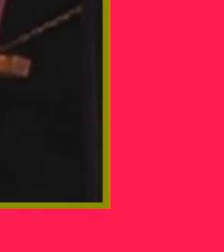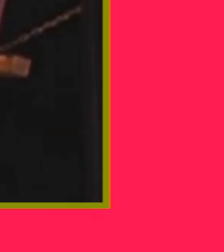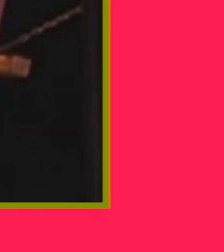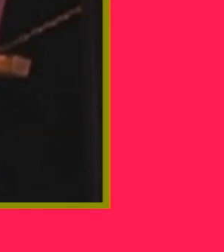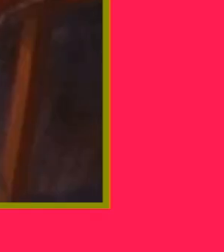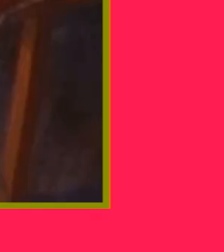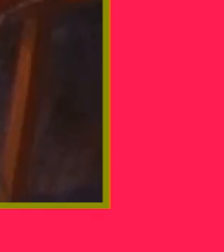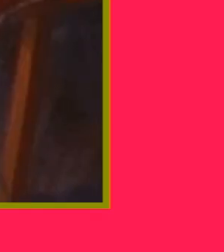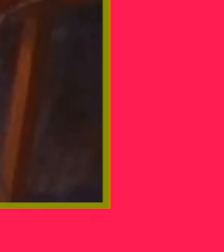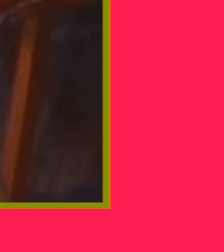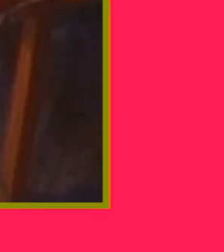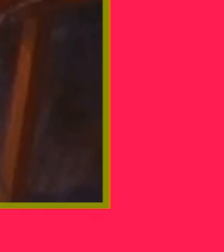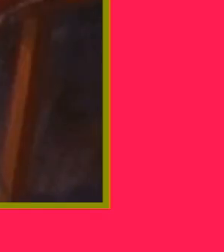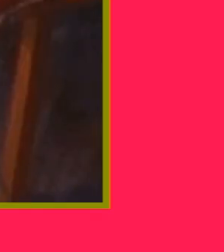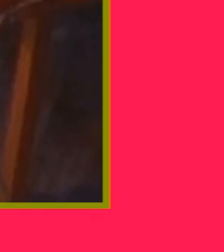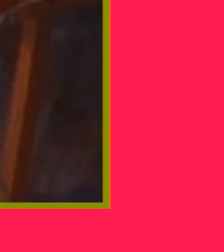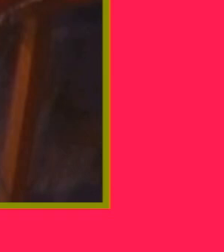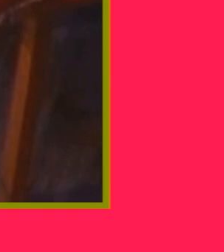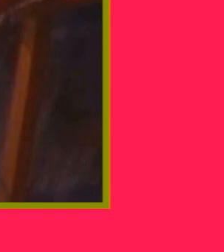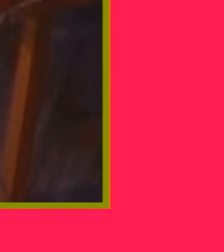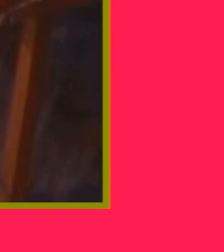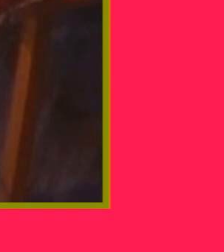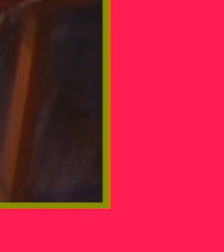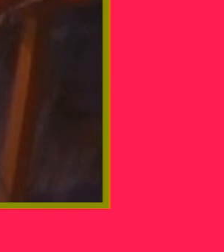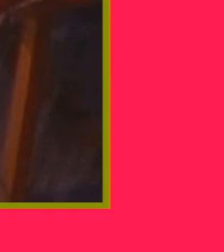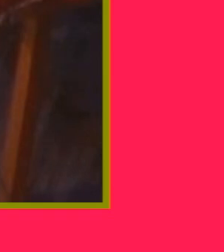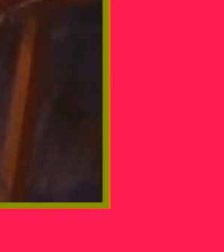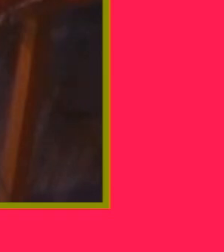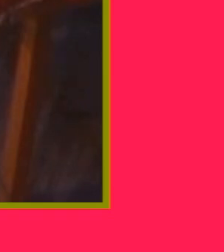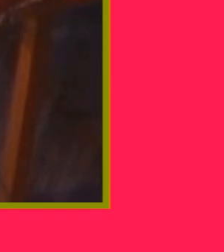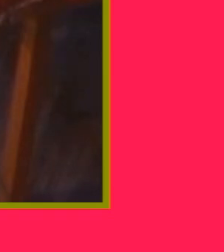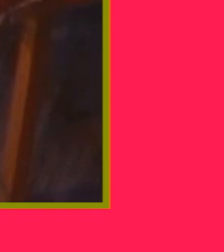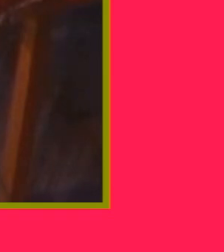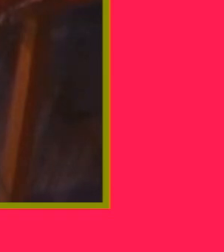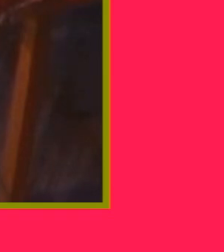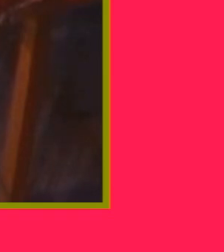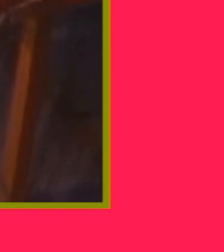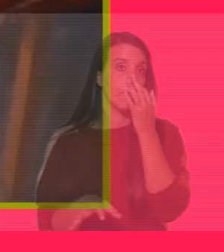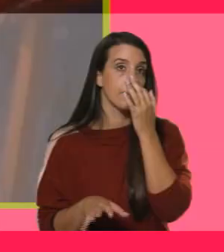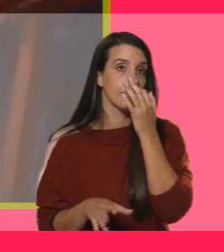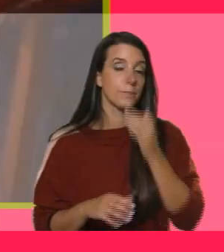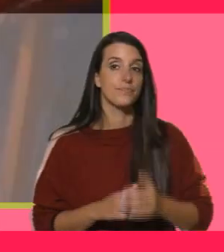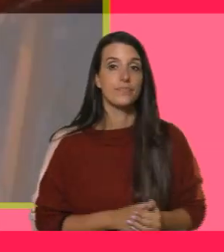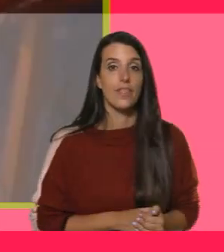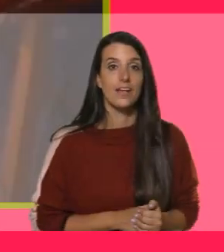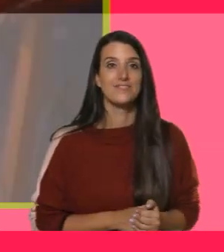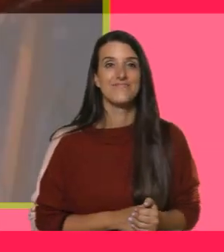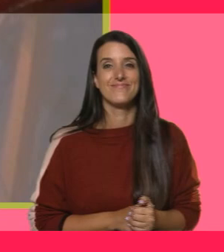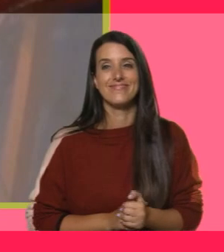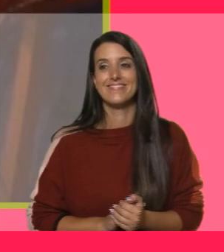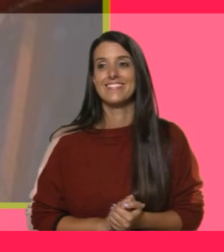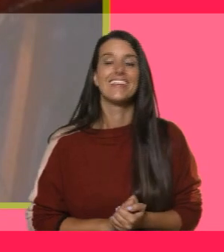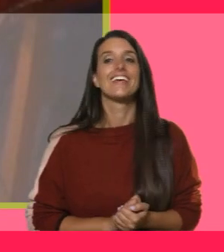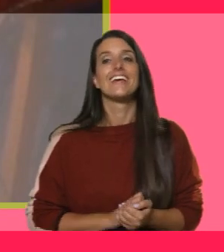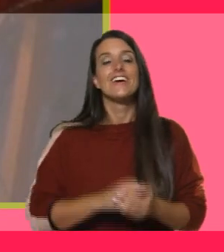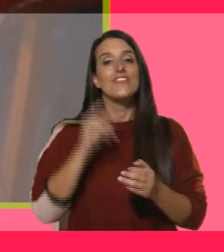senderos. Las estrellas, el mar y la luna no se conmovieron. Y ahí lo tenemos a Freddy Pérez. Estamos viendo